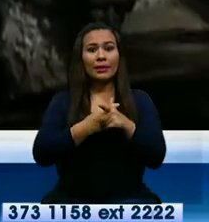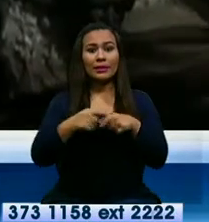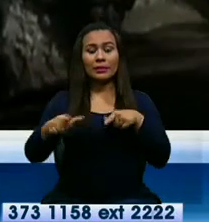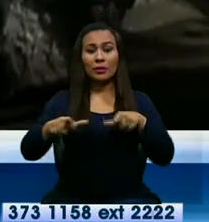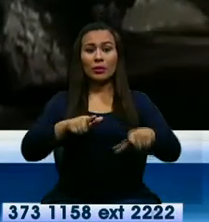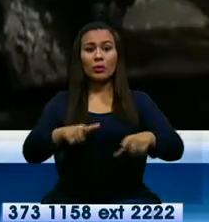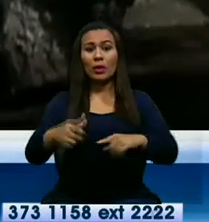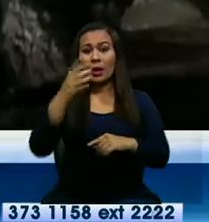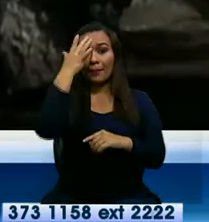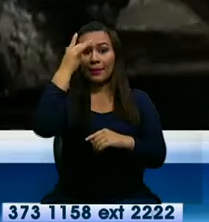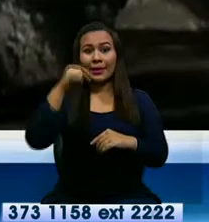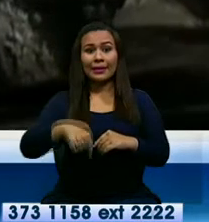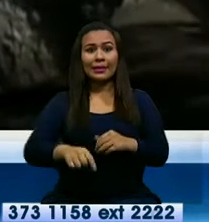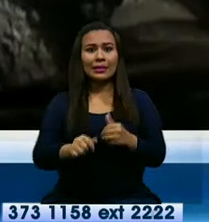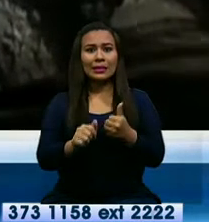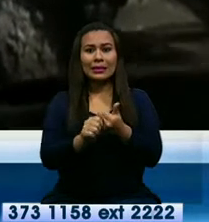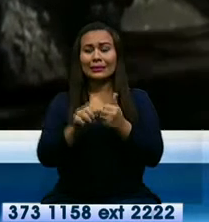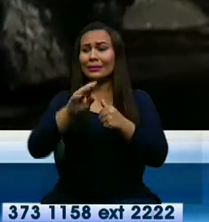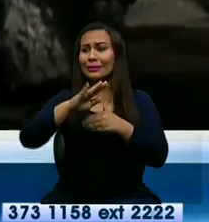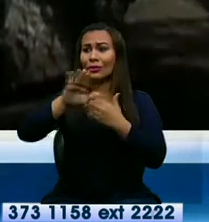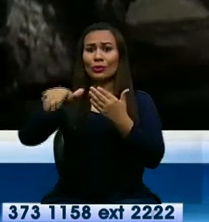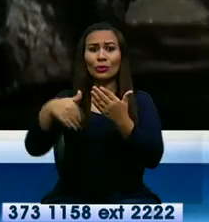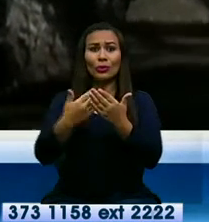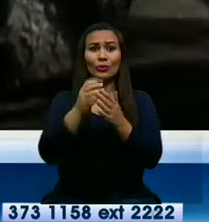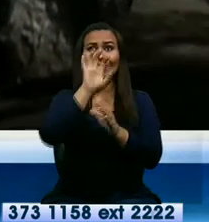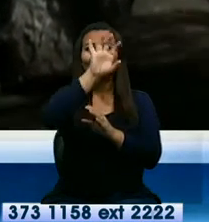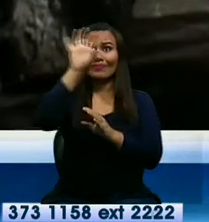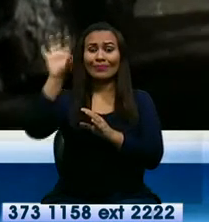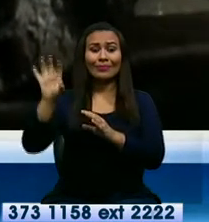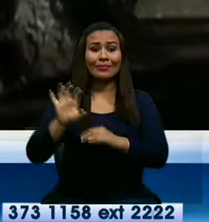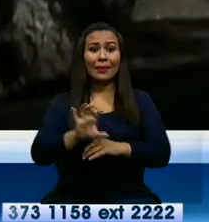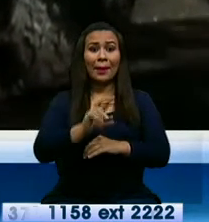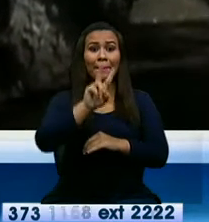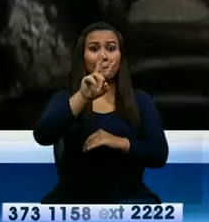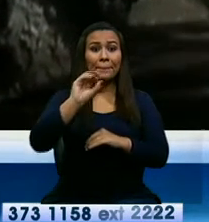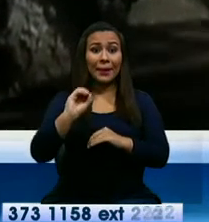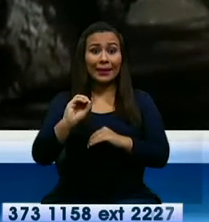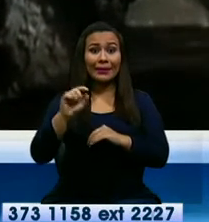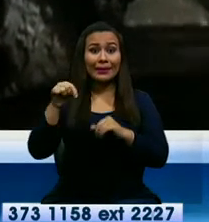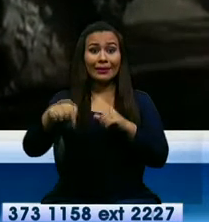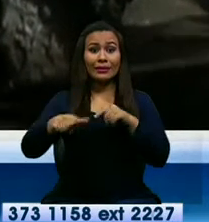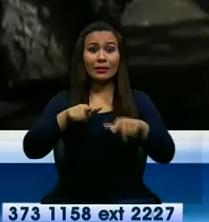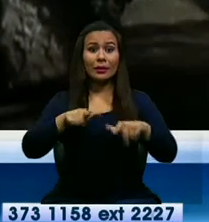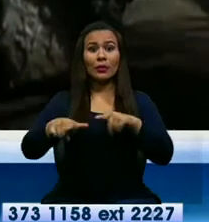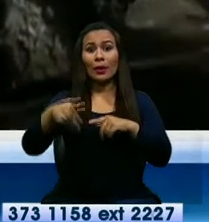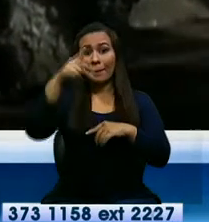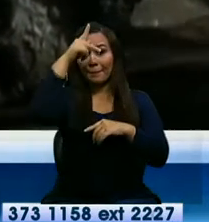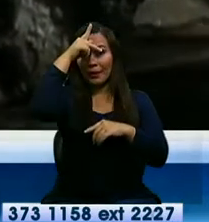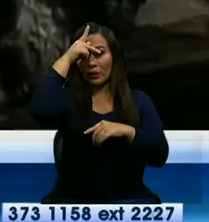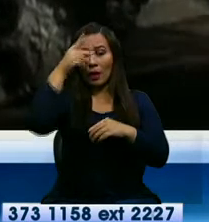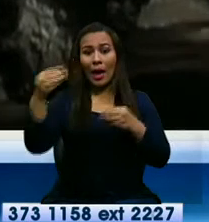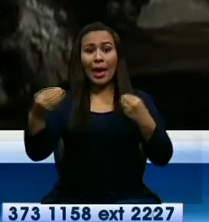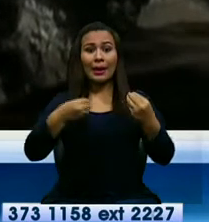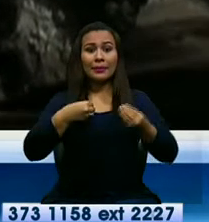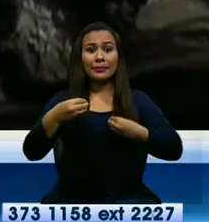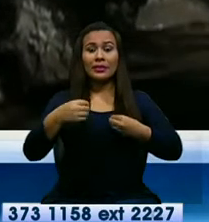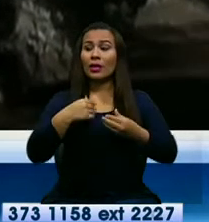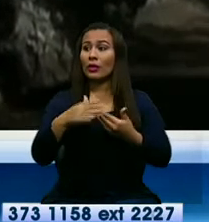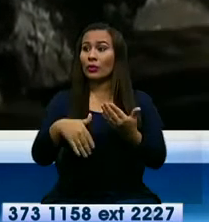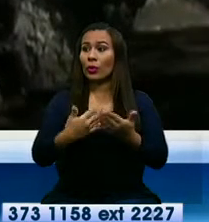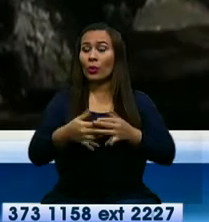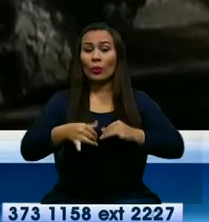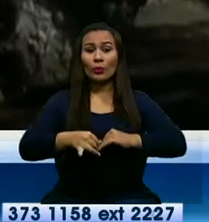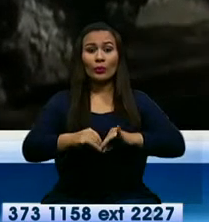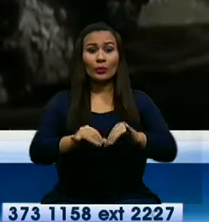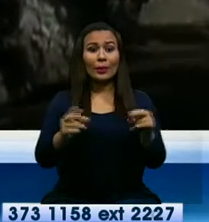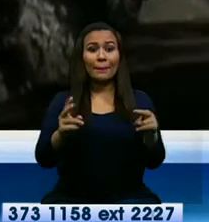y también en casi todas las regiones del país. 20 regiones de las 24 que existen en nuestro territorio son afectadas o continúan siendo afectadas